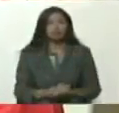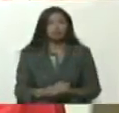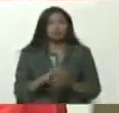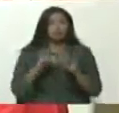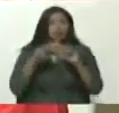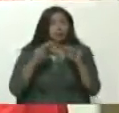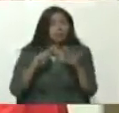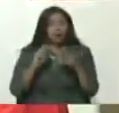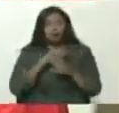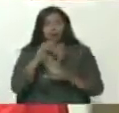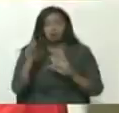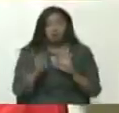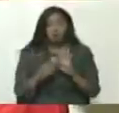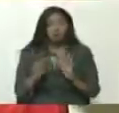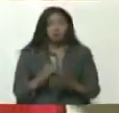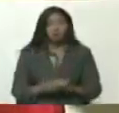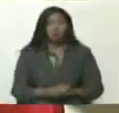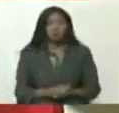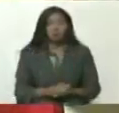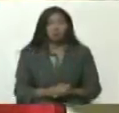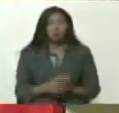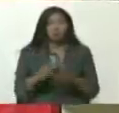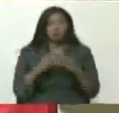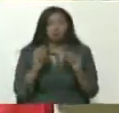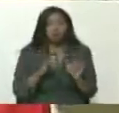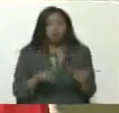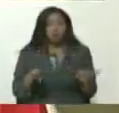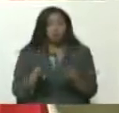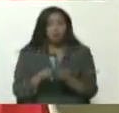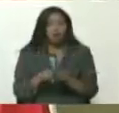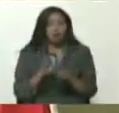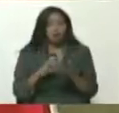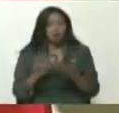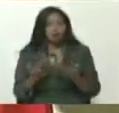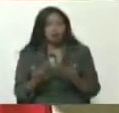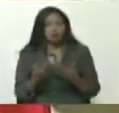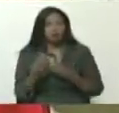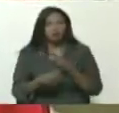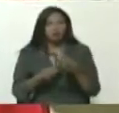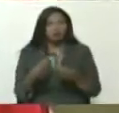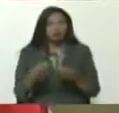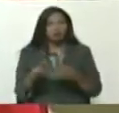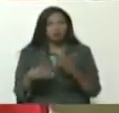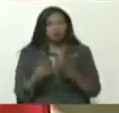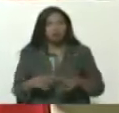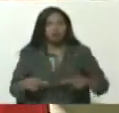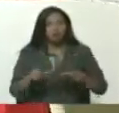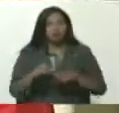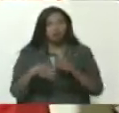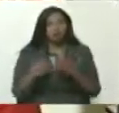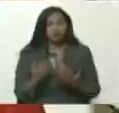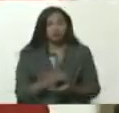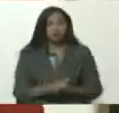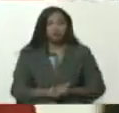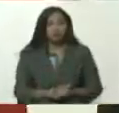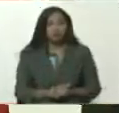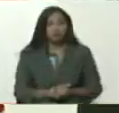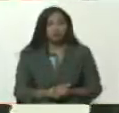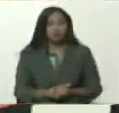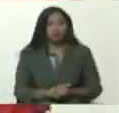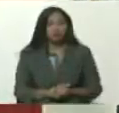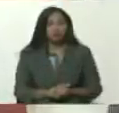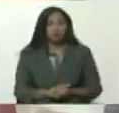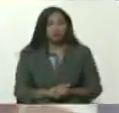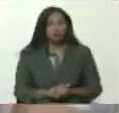paz, la paz. Y todos estos cuadernos los hacemos acá en esta planta de